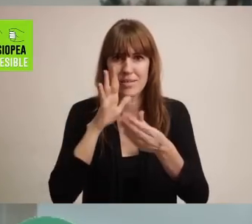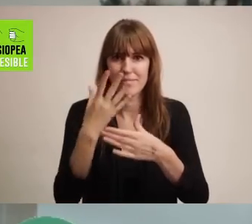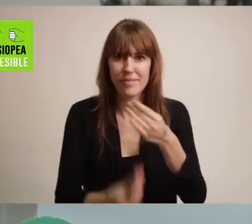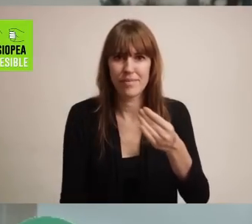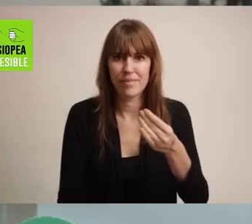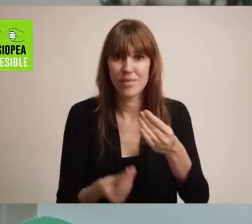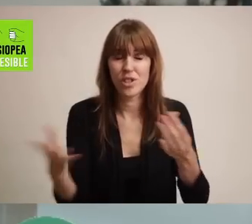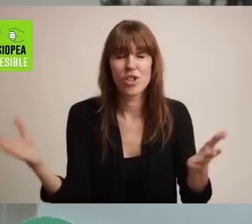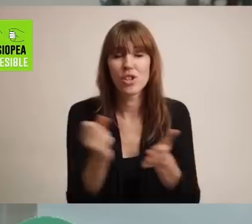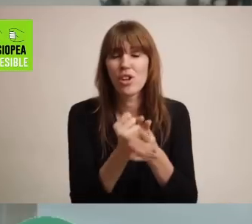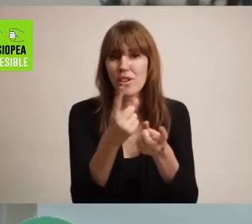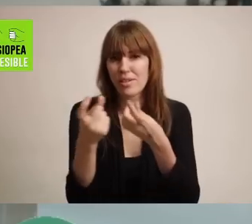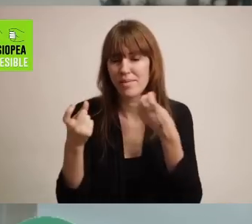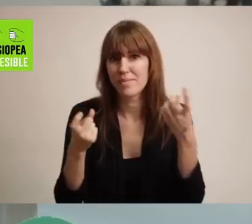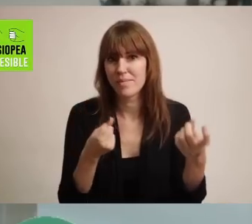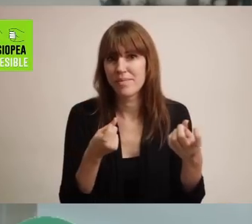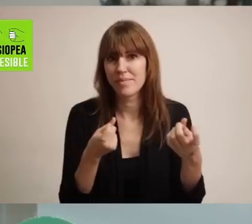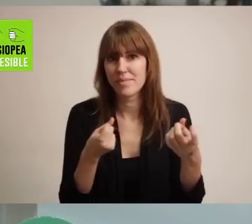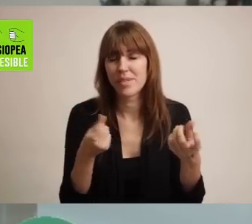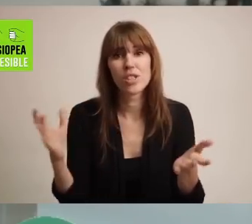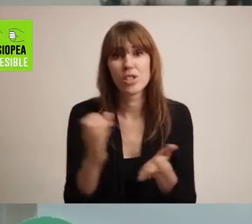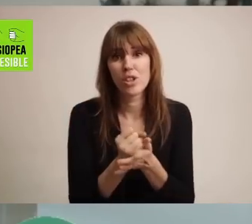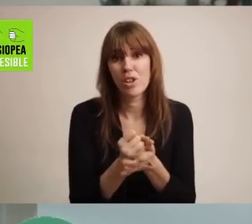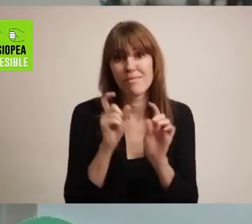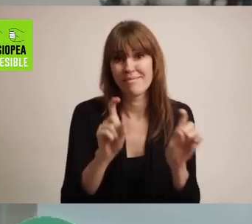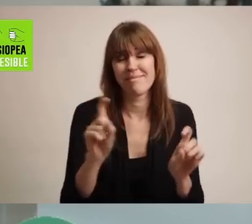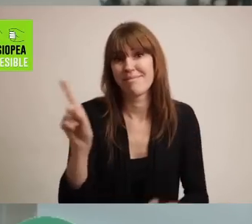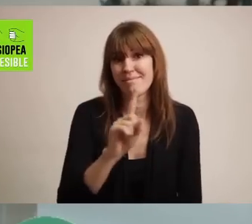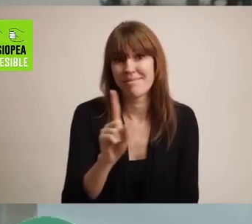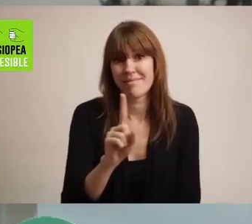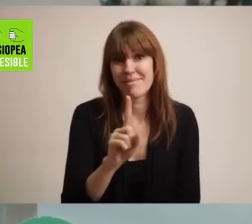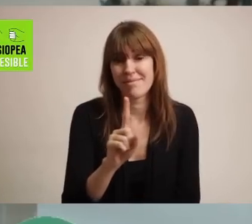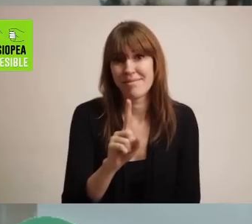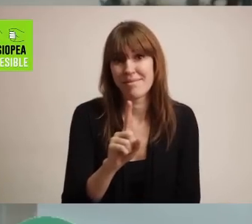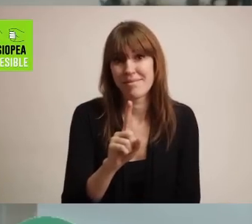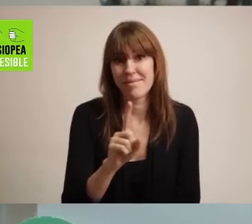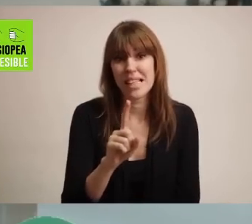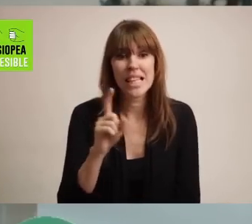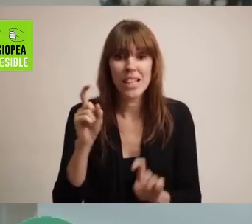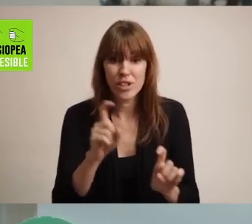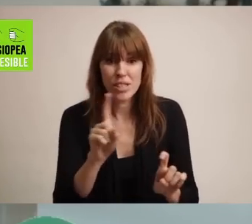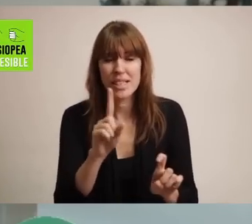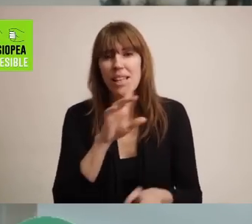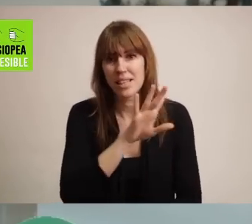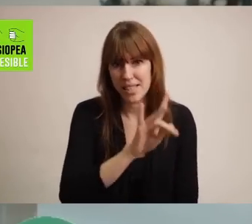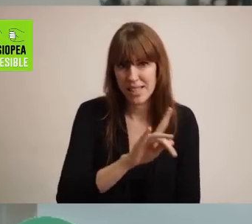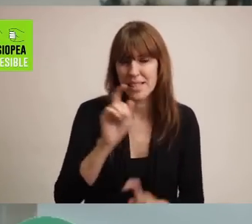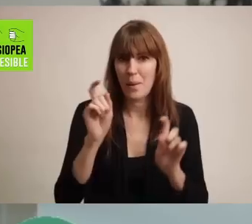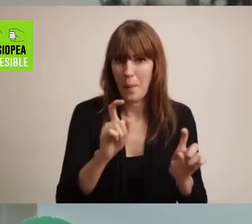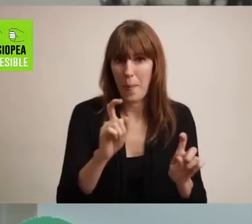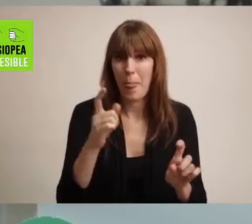Y todo esto es necesario. Y todo esto nos enseña. Pero, o sea, no es que nos enseñe, enseñar se